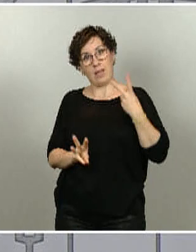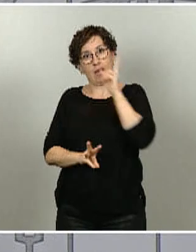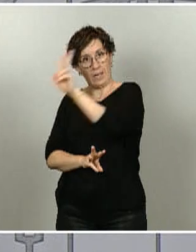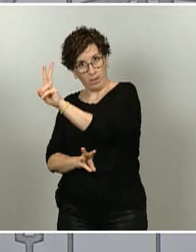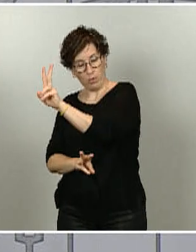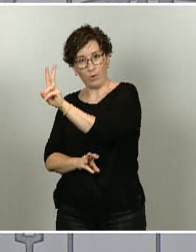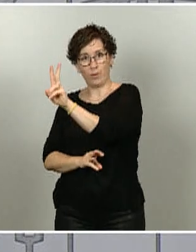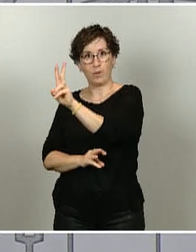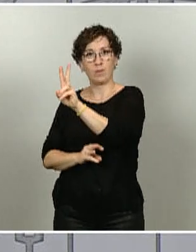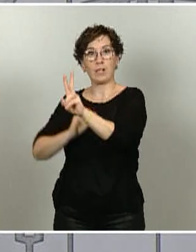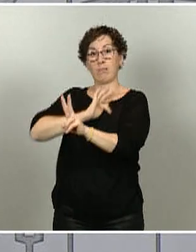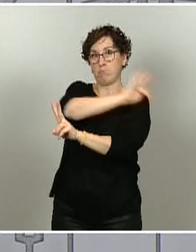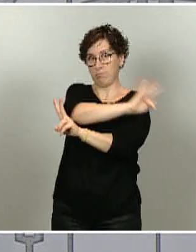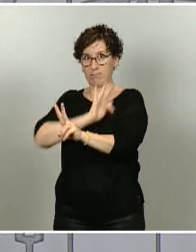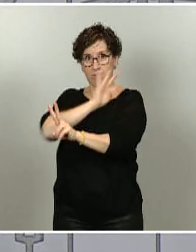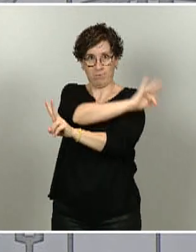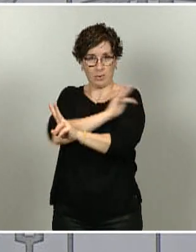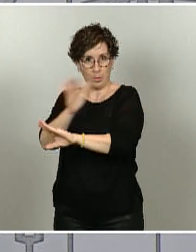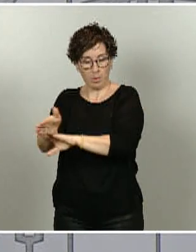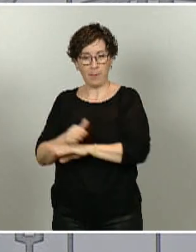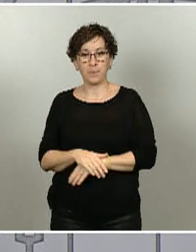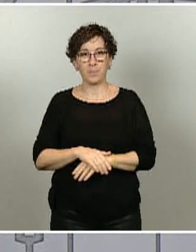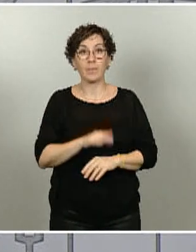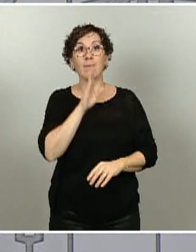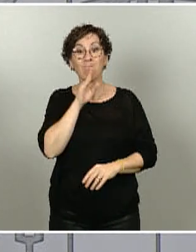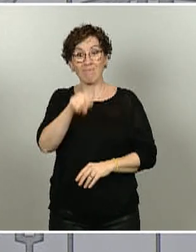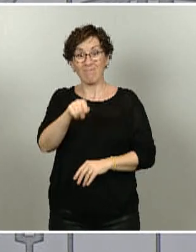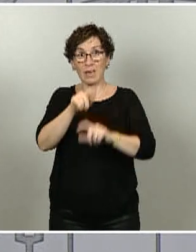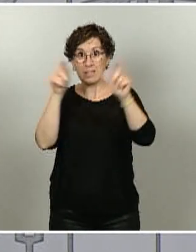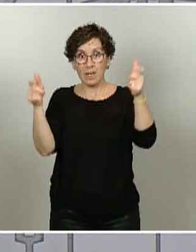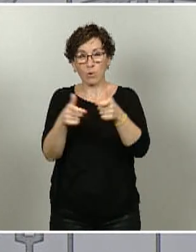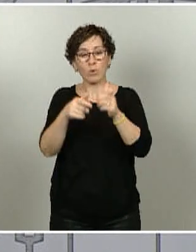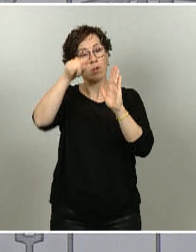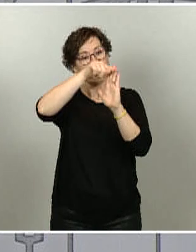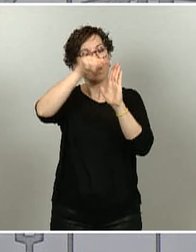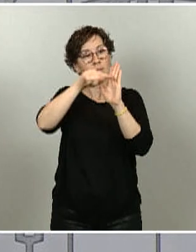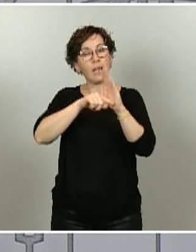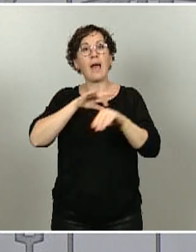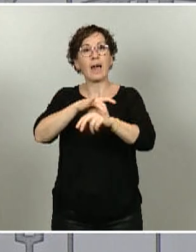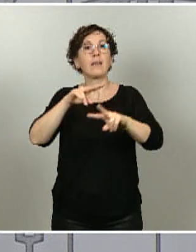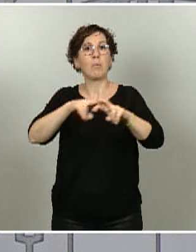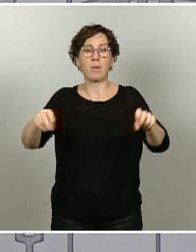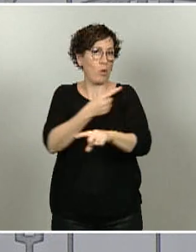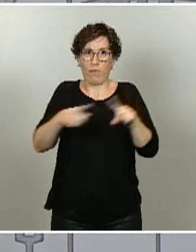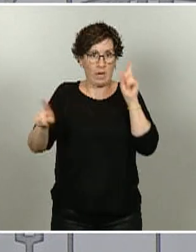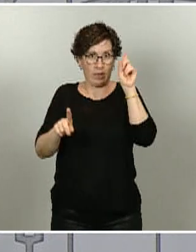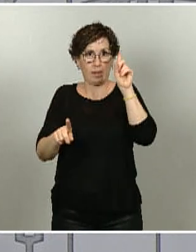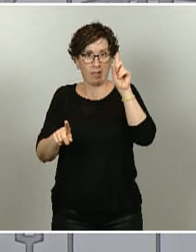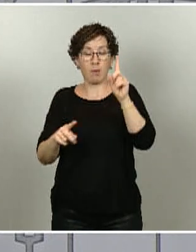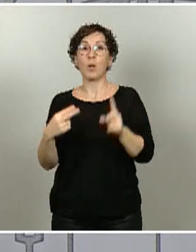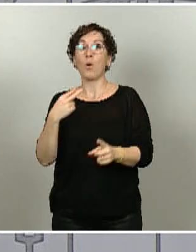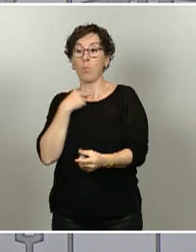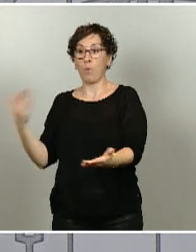alternativamente. En esta reunión tenía una agenda inicialmente diferente y, a petición de los miembros del Consejo